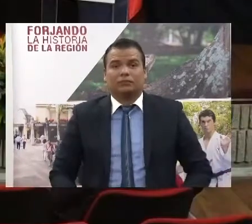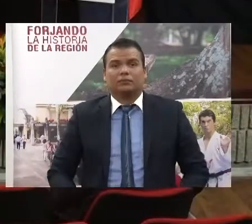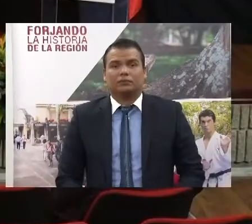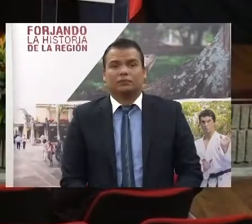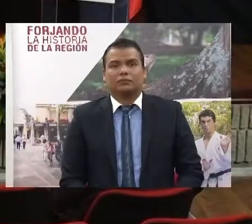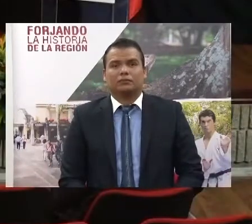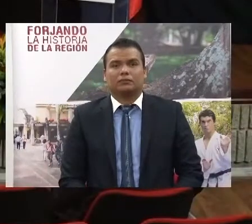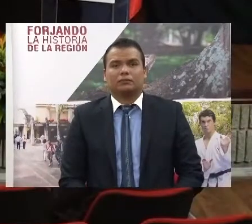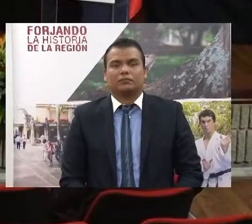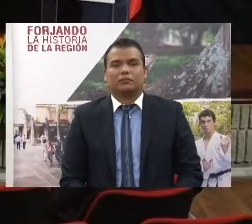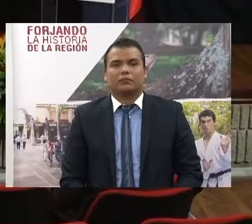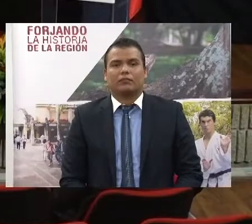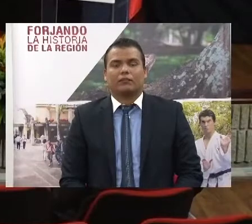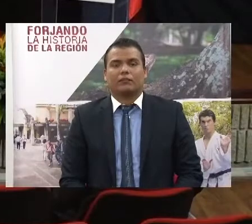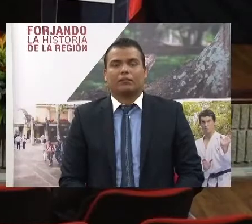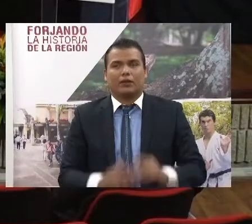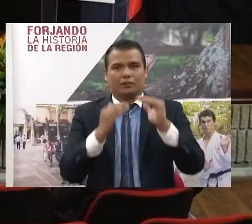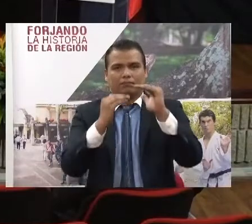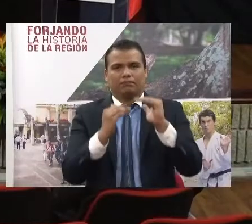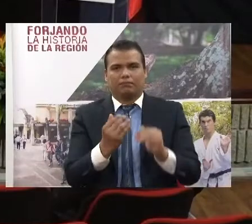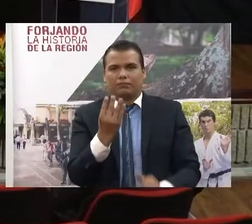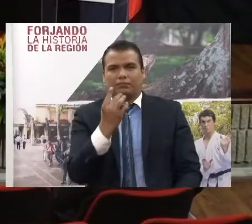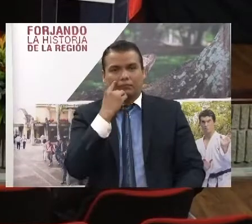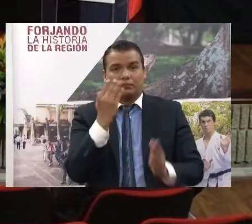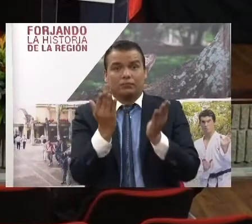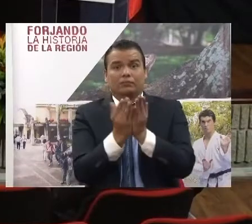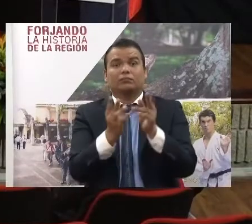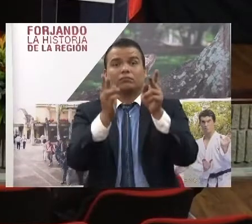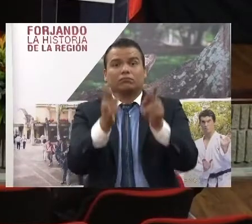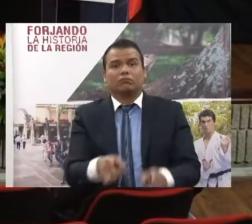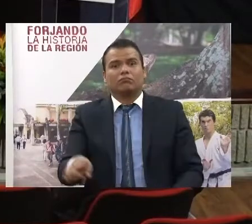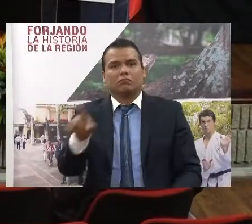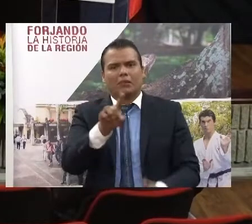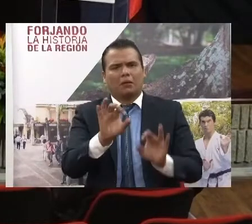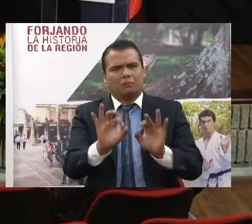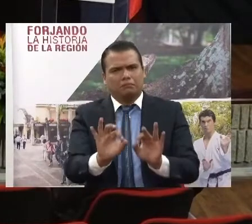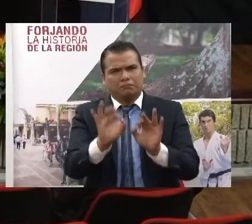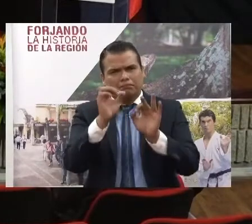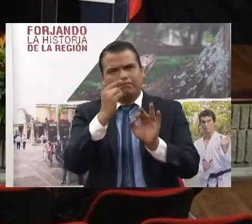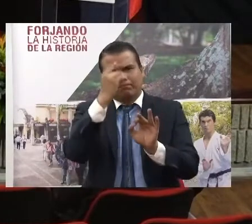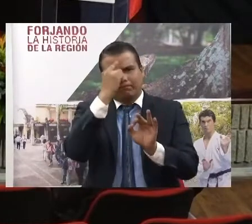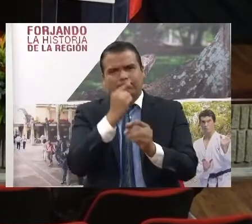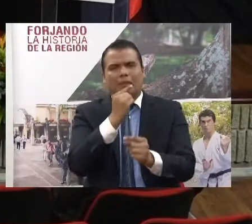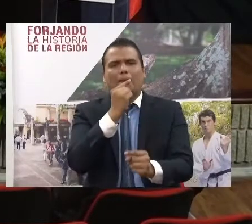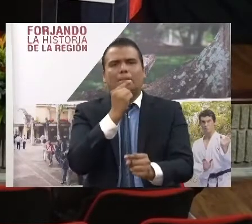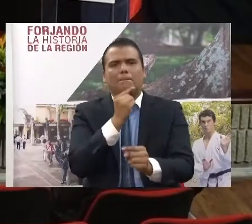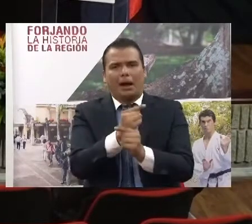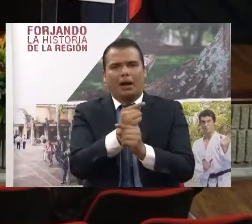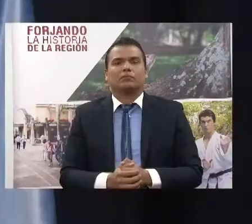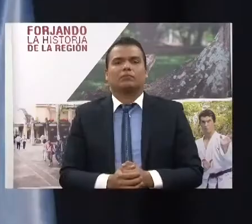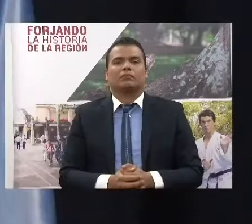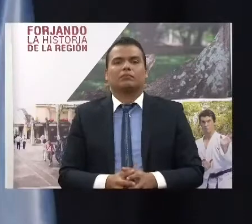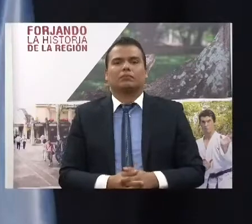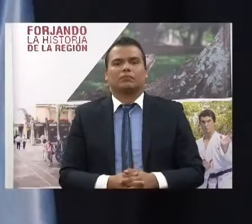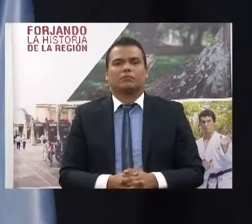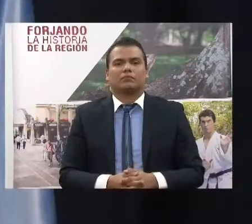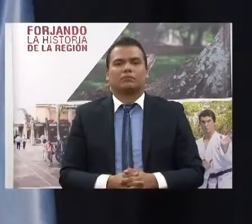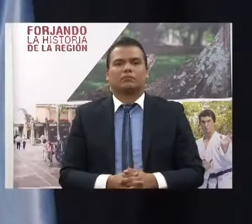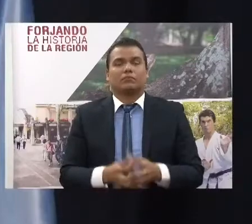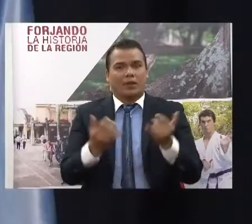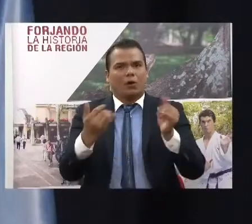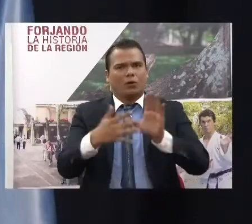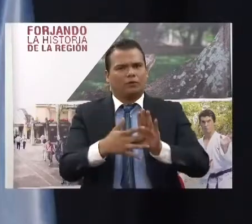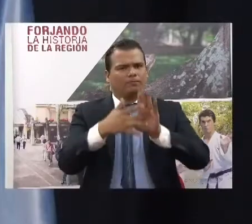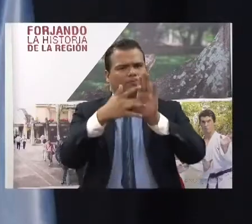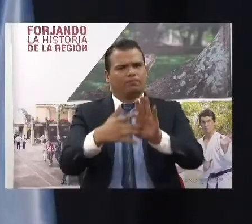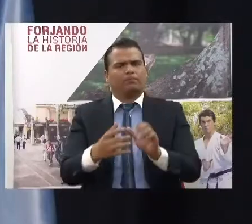Punto 4. Que los siguientes graduandos han cumplido con todas las condiciones señaladas en el considerando anterior. Resuelve.